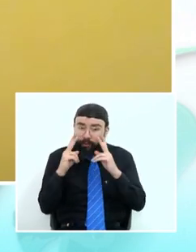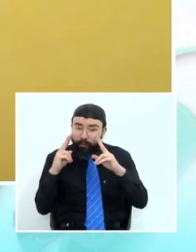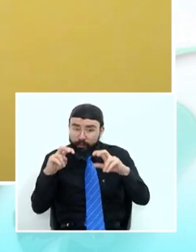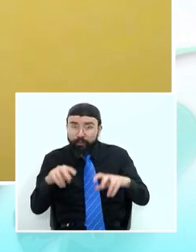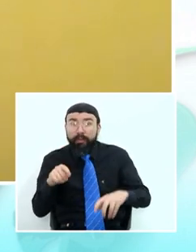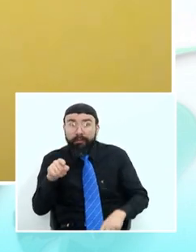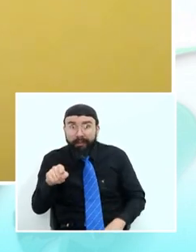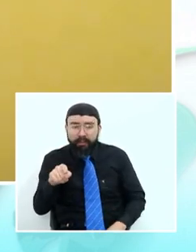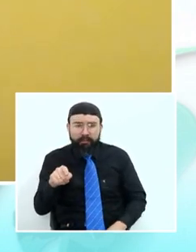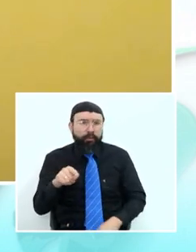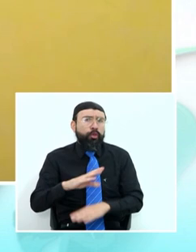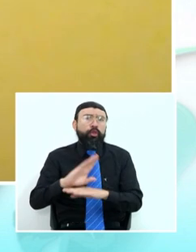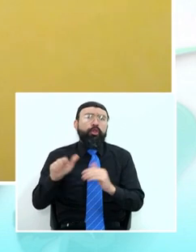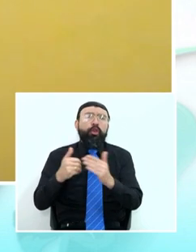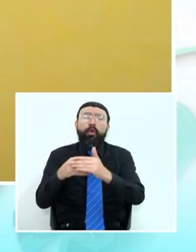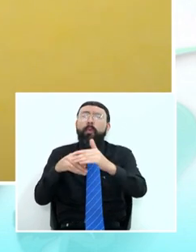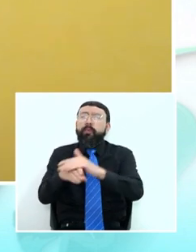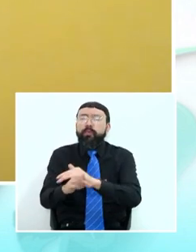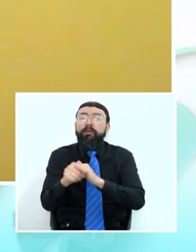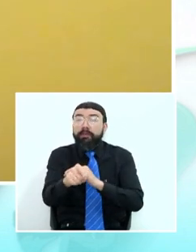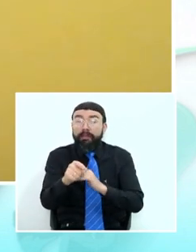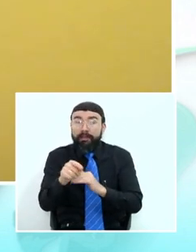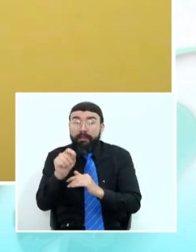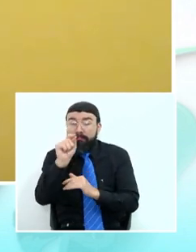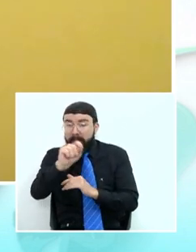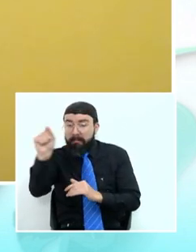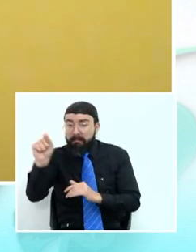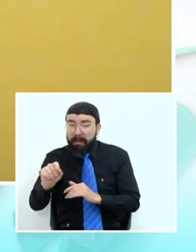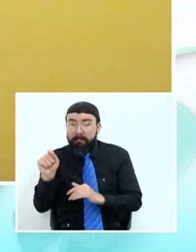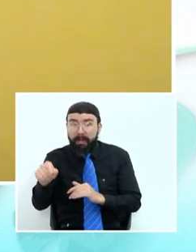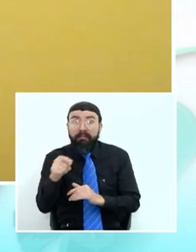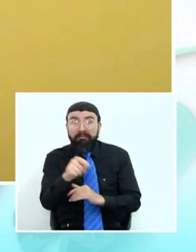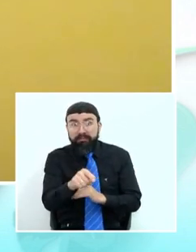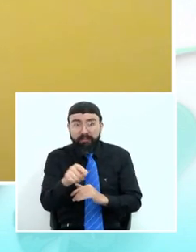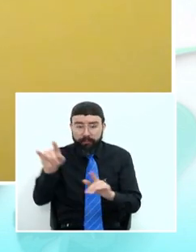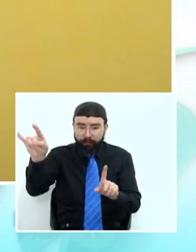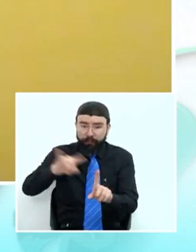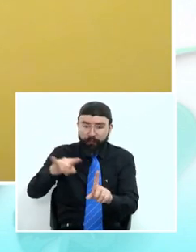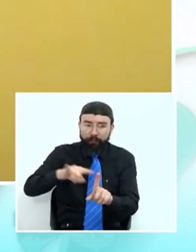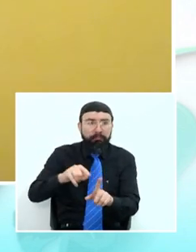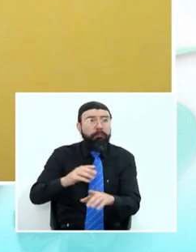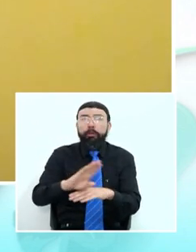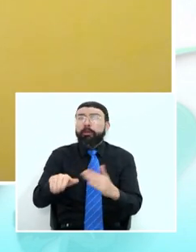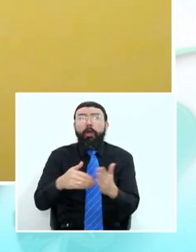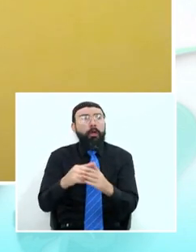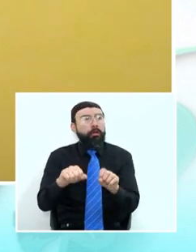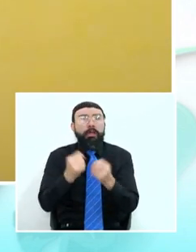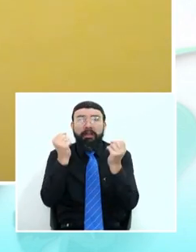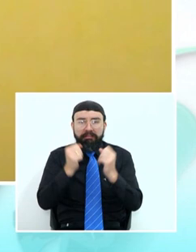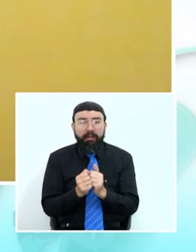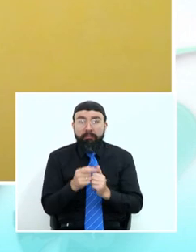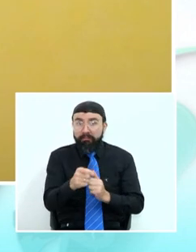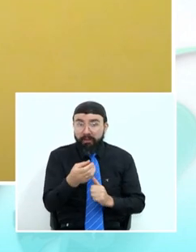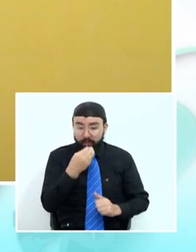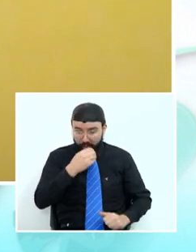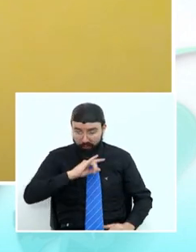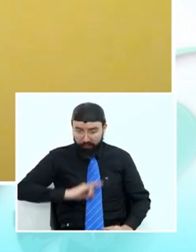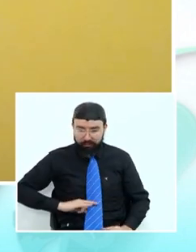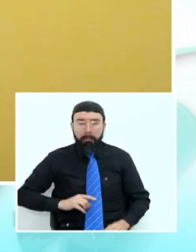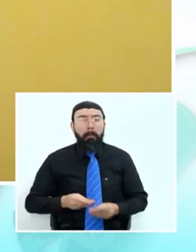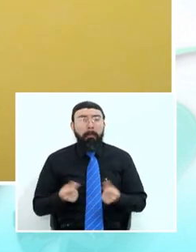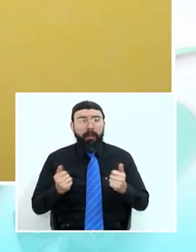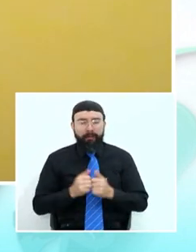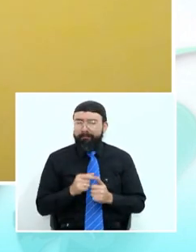es que todo lo que se meta a un horno microondas desaparece totalmente. Es lo peor que hemos tenido en la